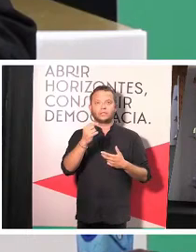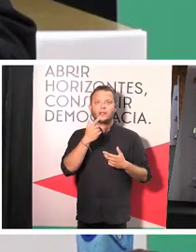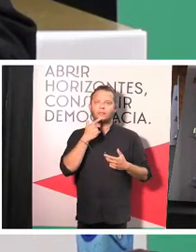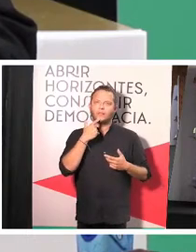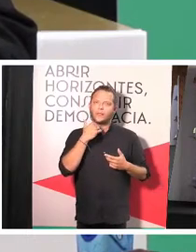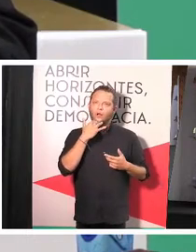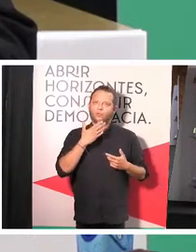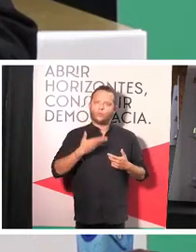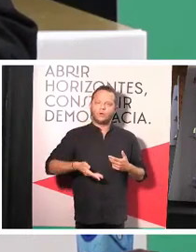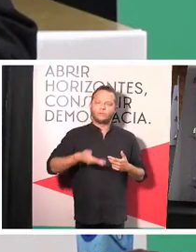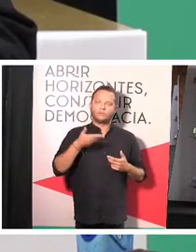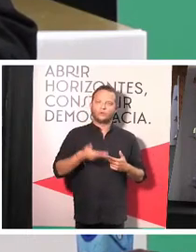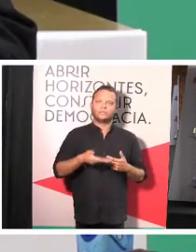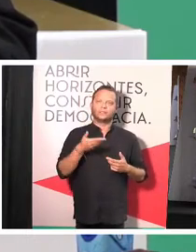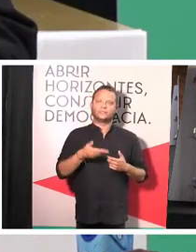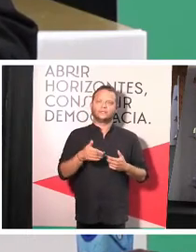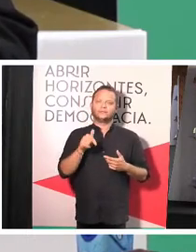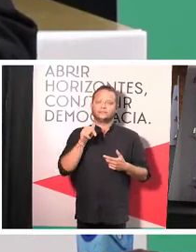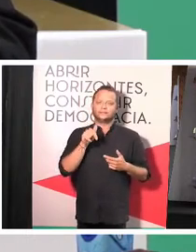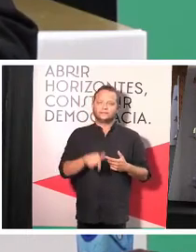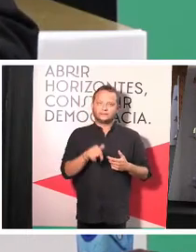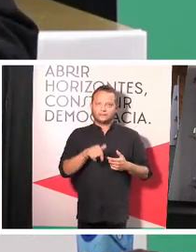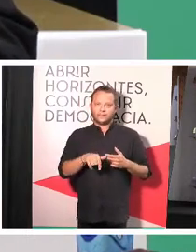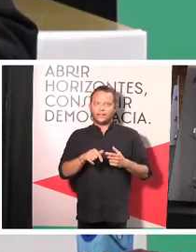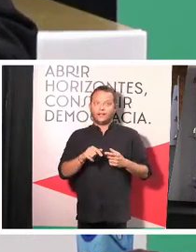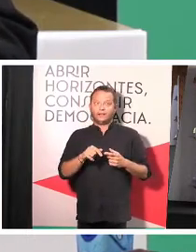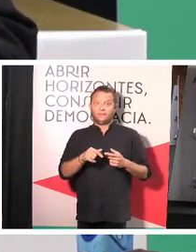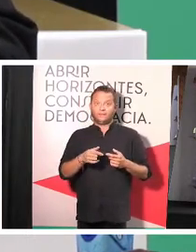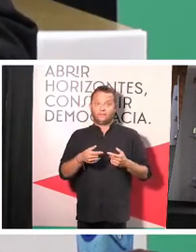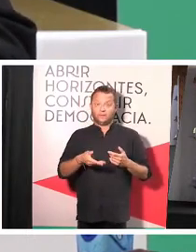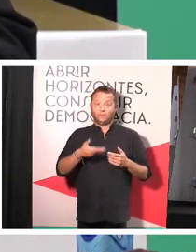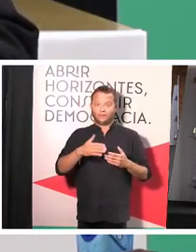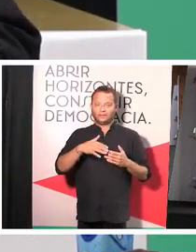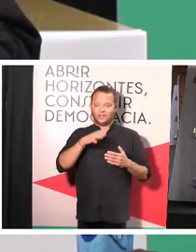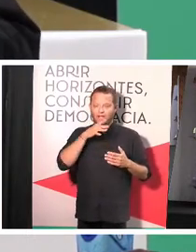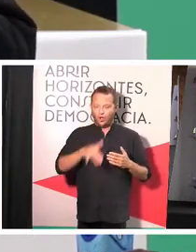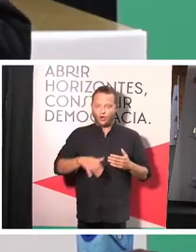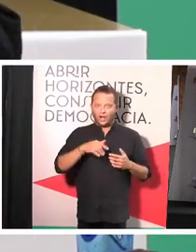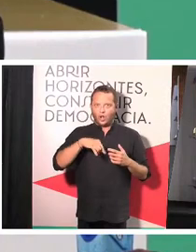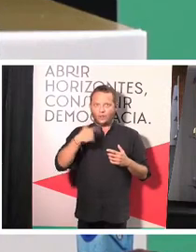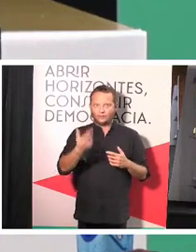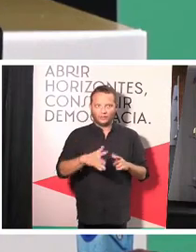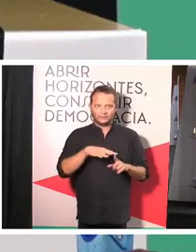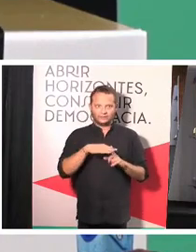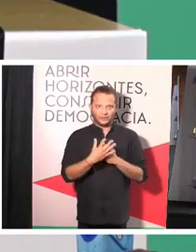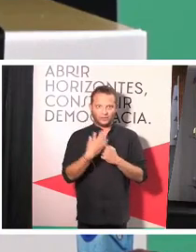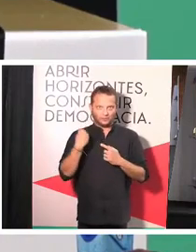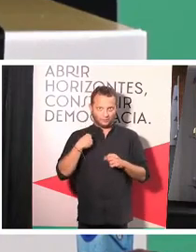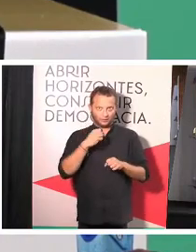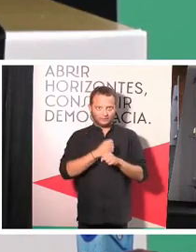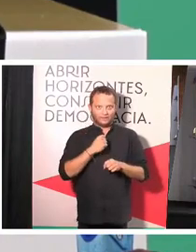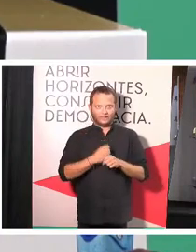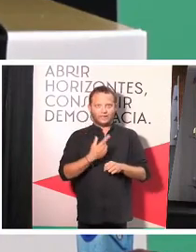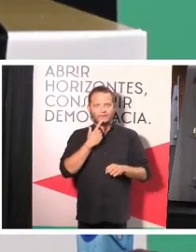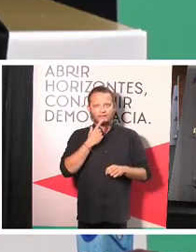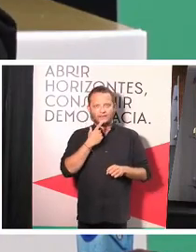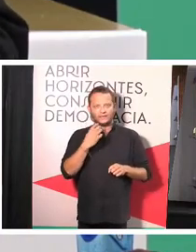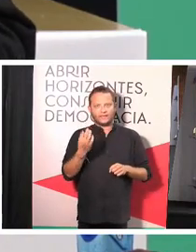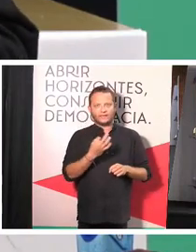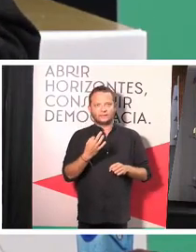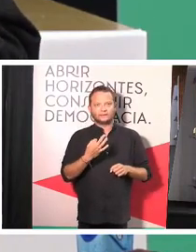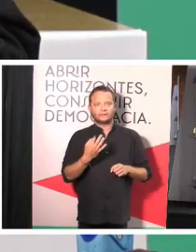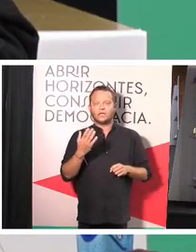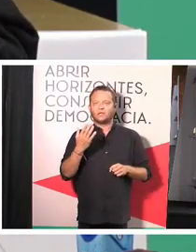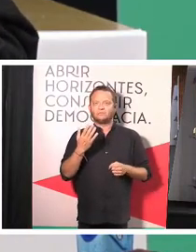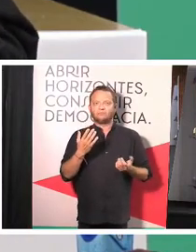muy importante que creo que marcará el después y el ahora de la situación en cuanto a los trabajadores. Y dice que